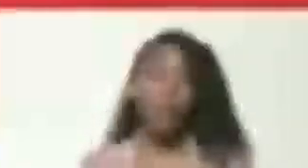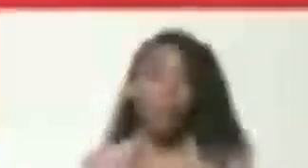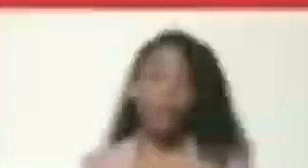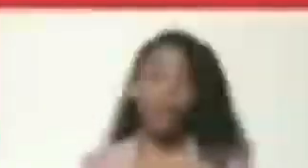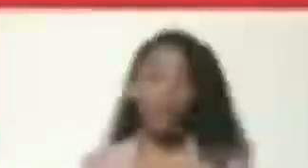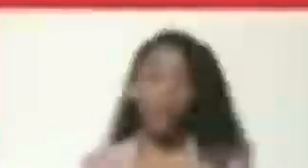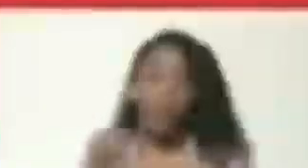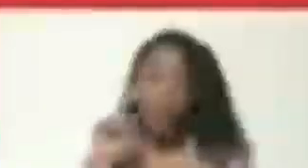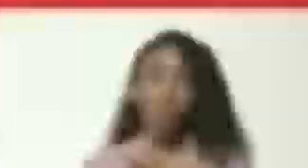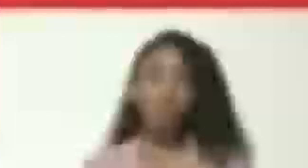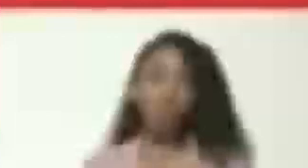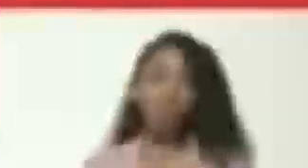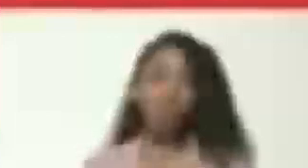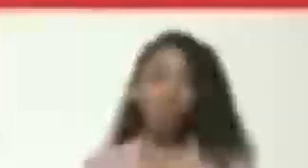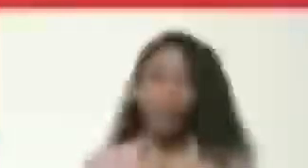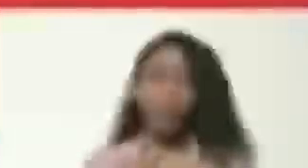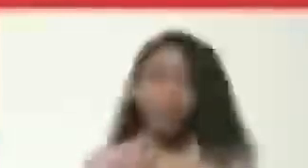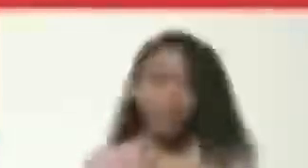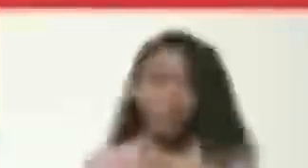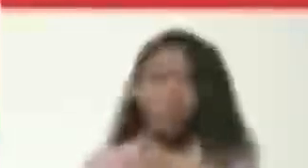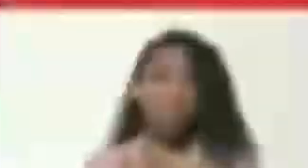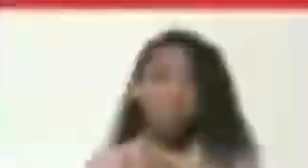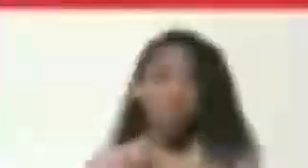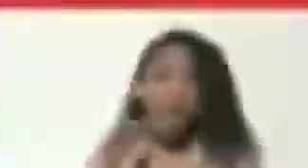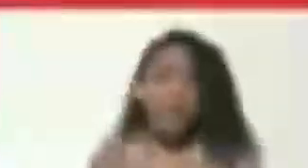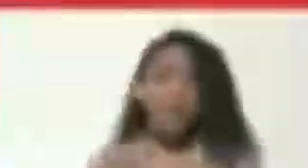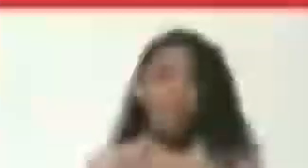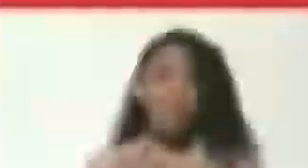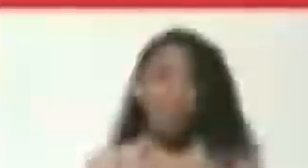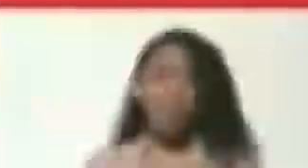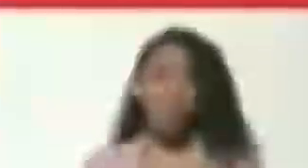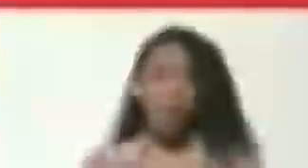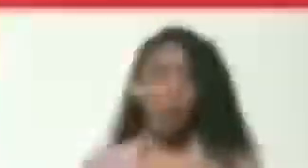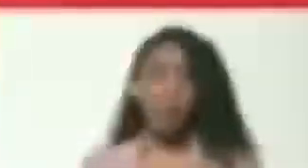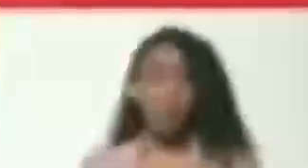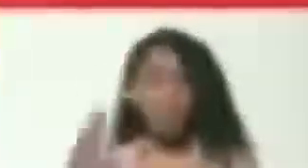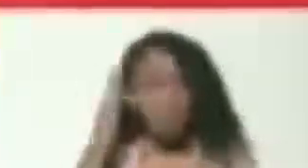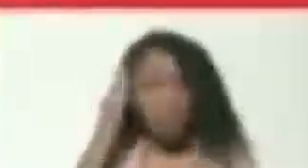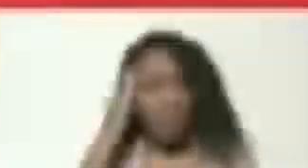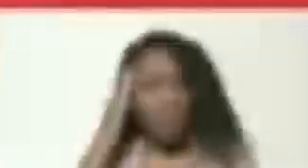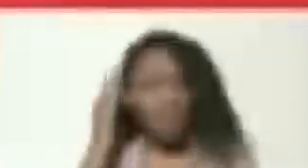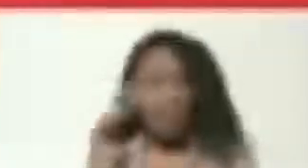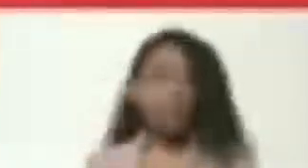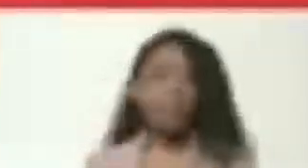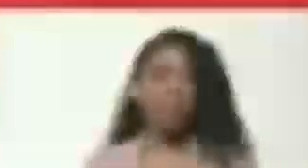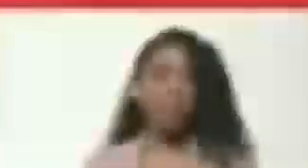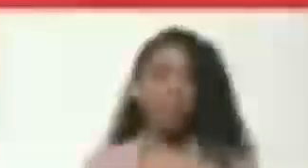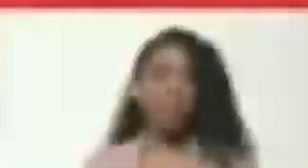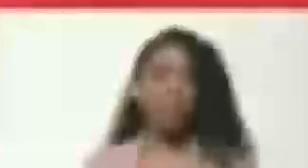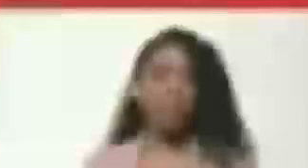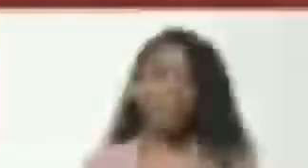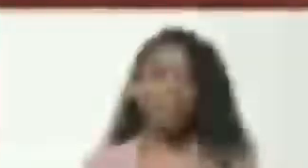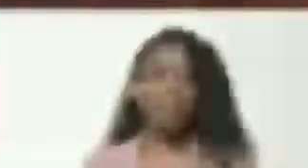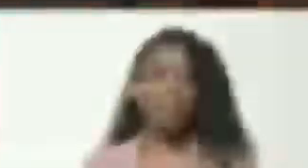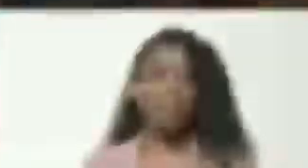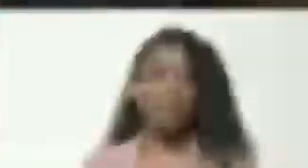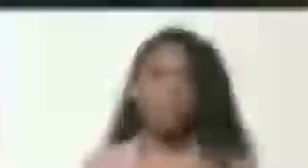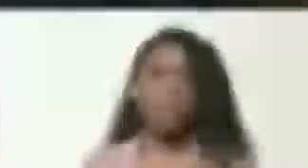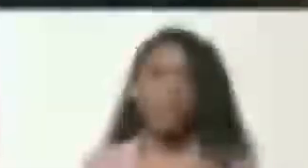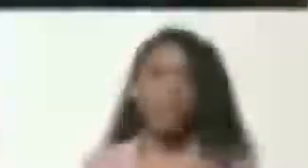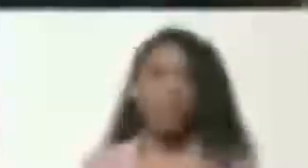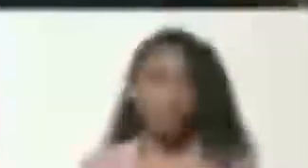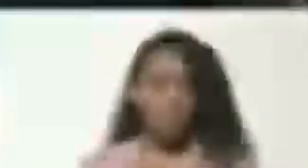cosas tengan la confianza de los venezolanos. Porque tú vas a una estación de servicio y nadie te quiere recibir los petros. Con eso te digo